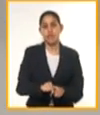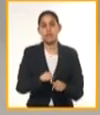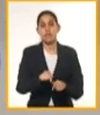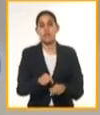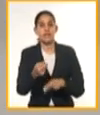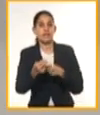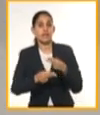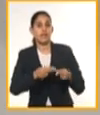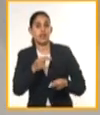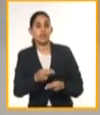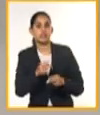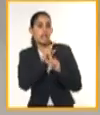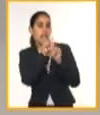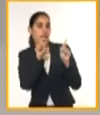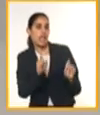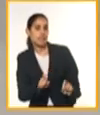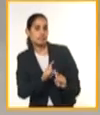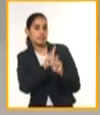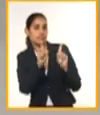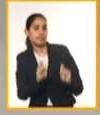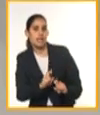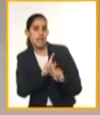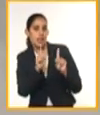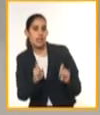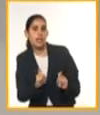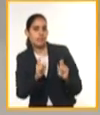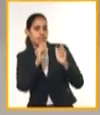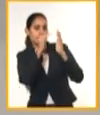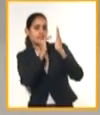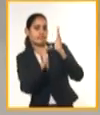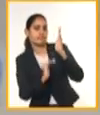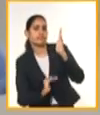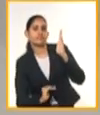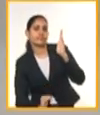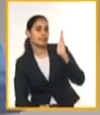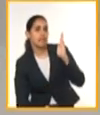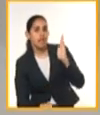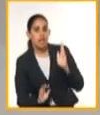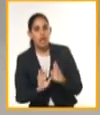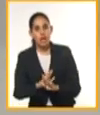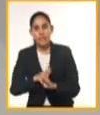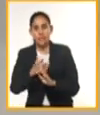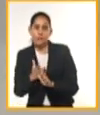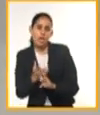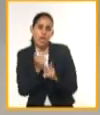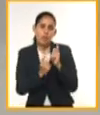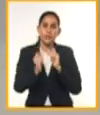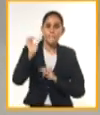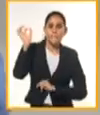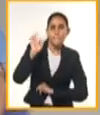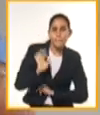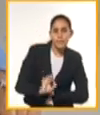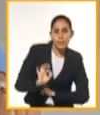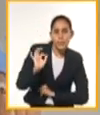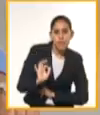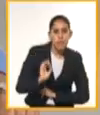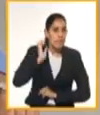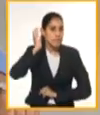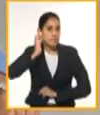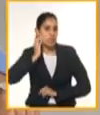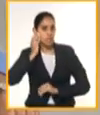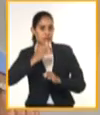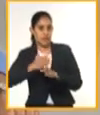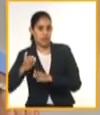de encuestas, publica todos los tipos de encuestas y hace después un promedio de lo que dan todas las encuestas. Ahora bien,